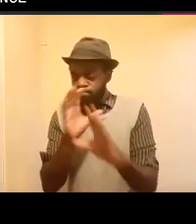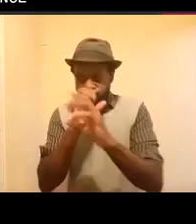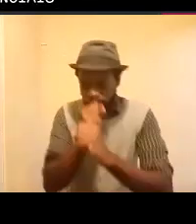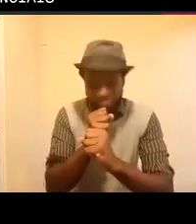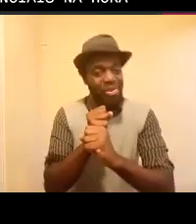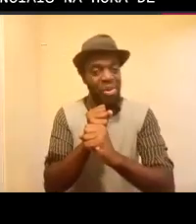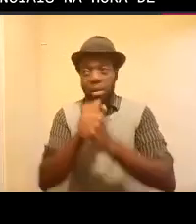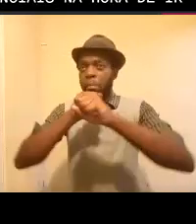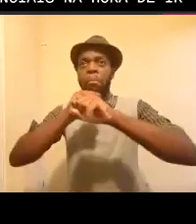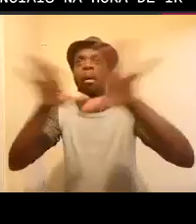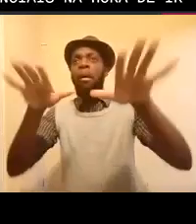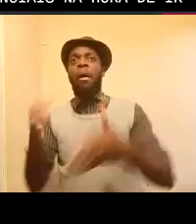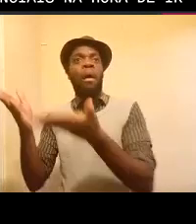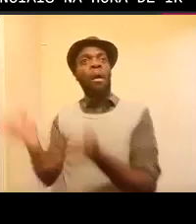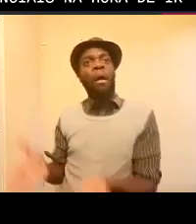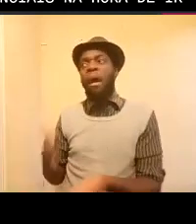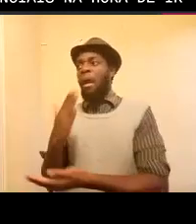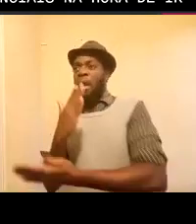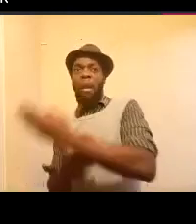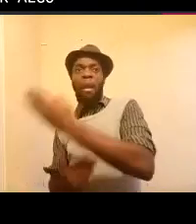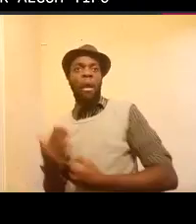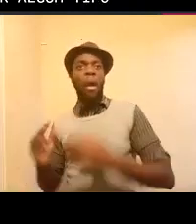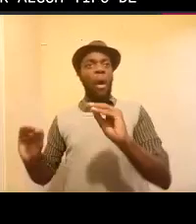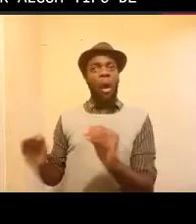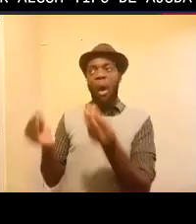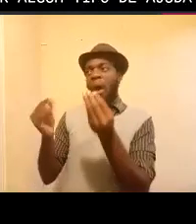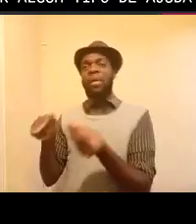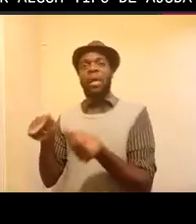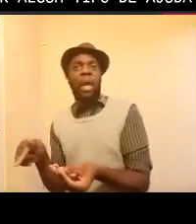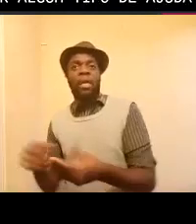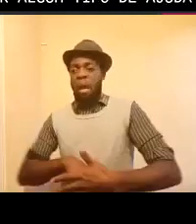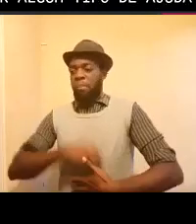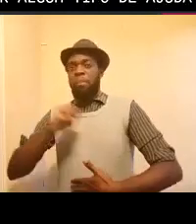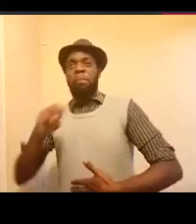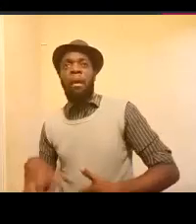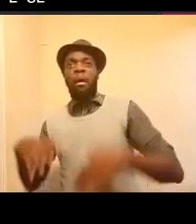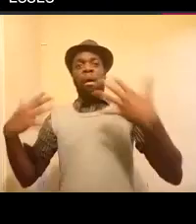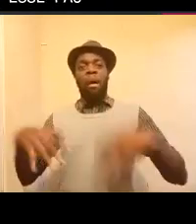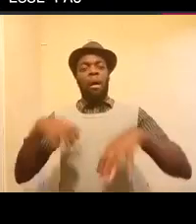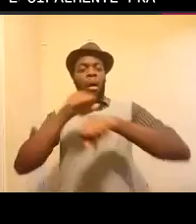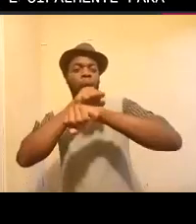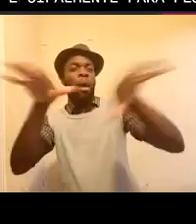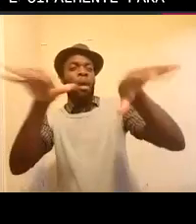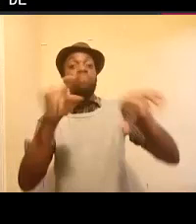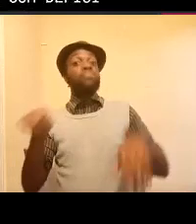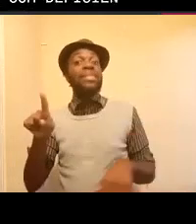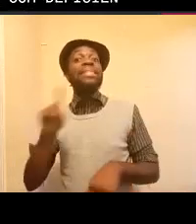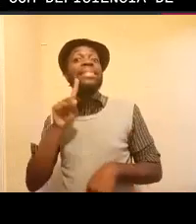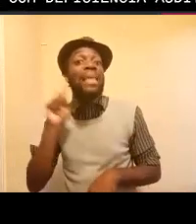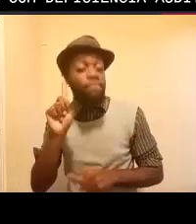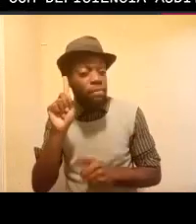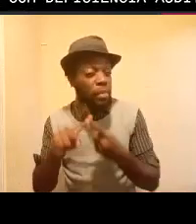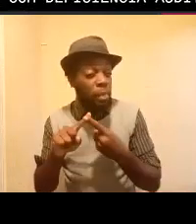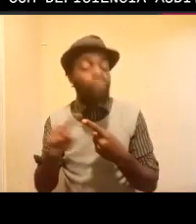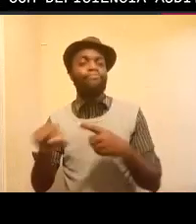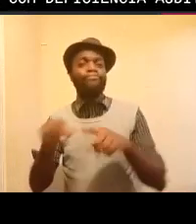de brindar atención, sobre todo a personas con discapacidad auditiva. Siento que se